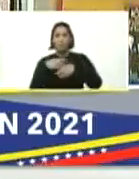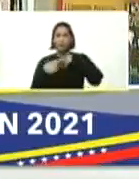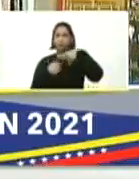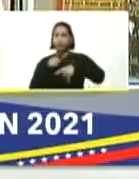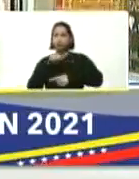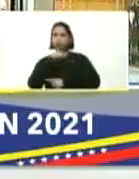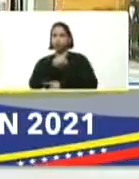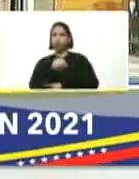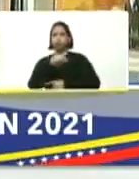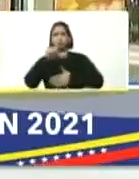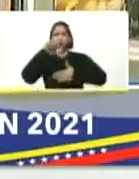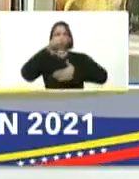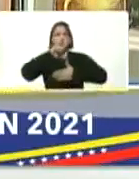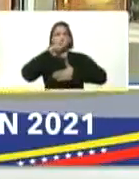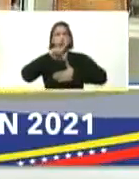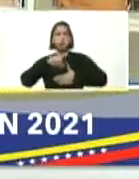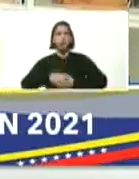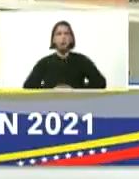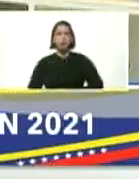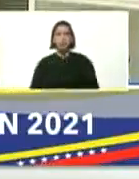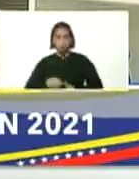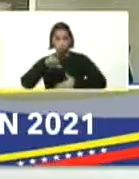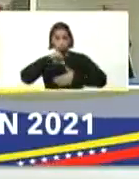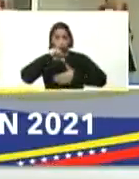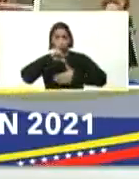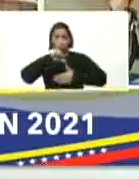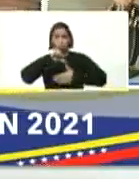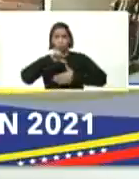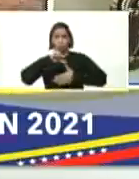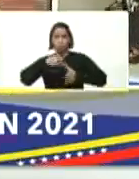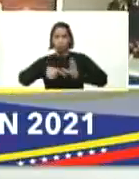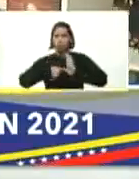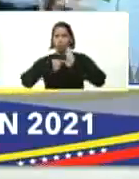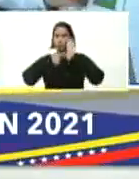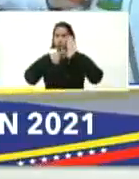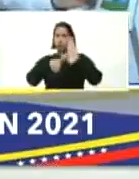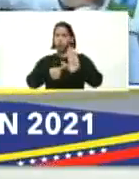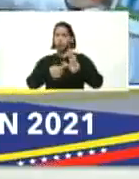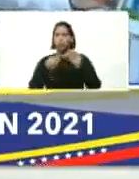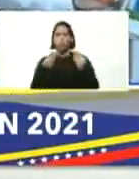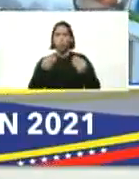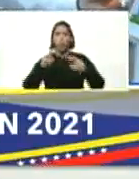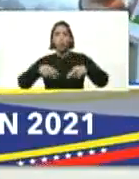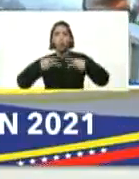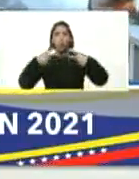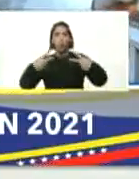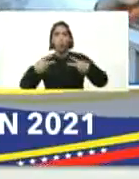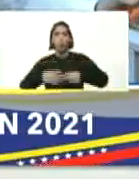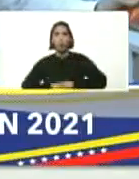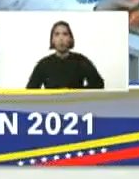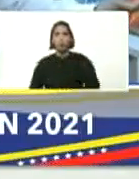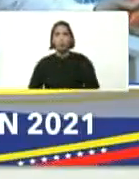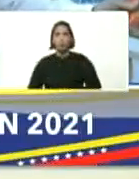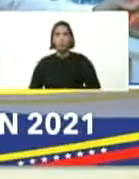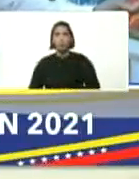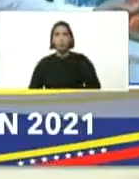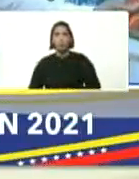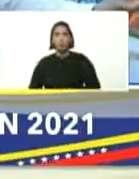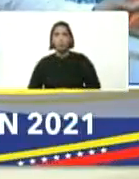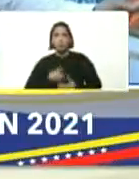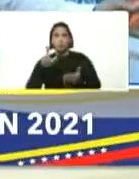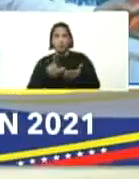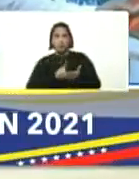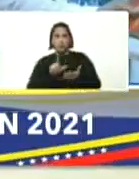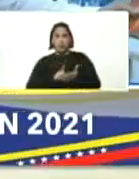de América del Sur. Ya puedo presentar, como presento, la nueva temporada y la nueva edición de la